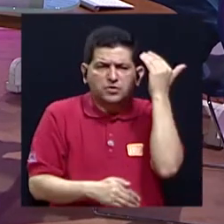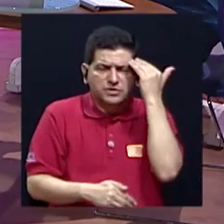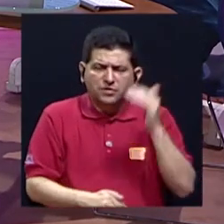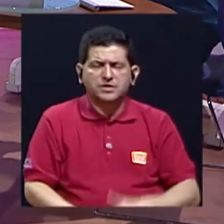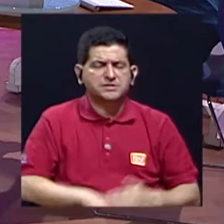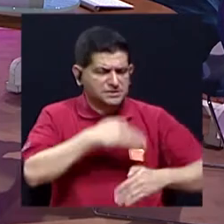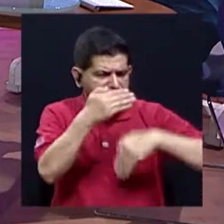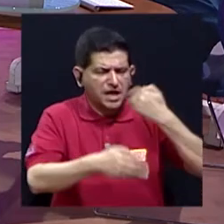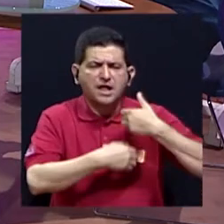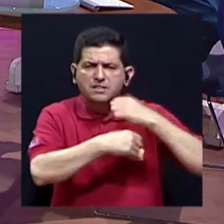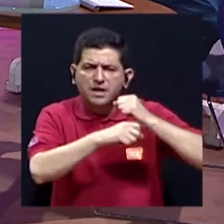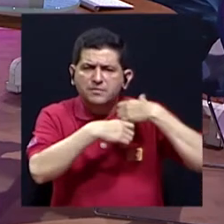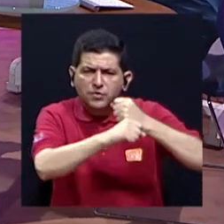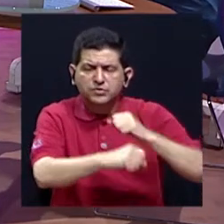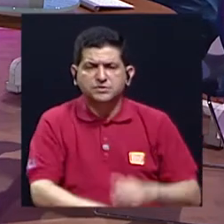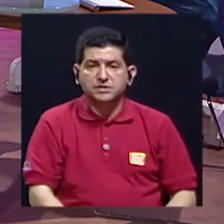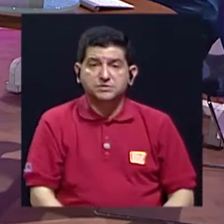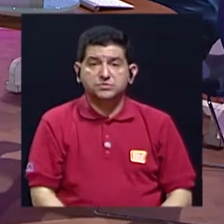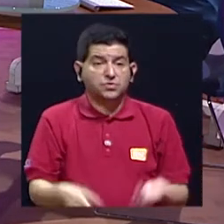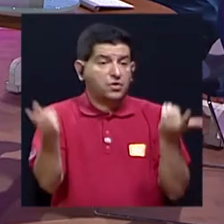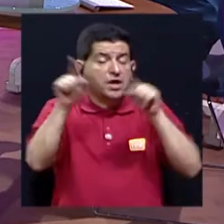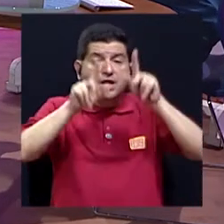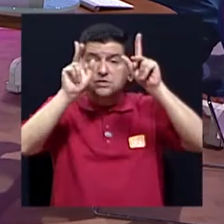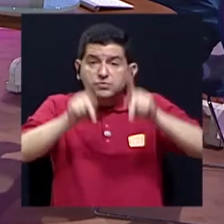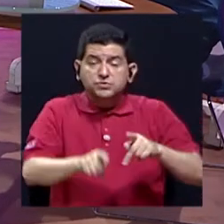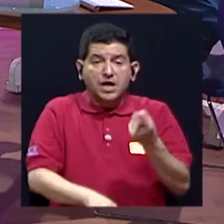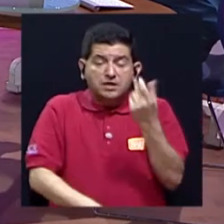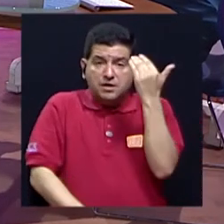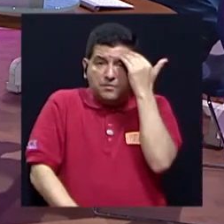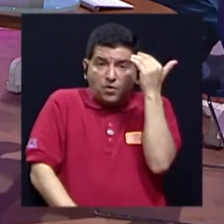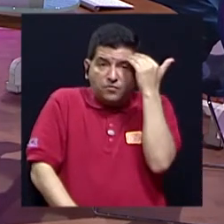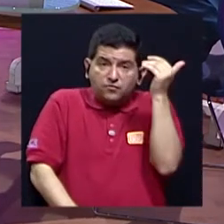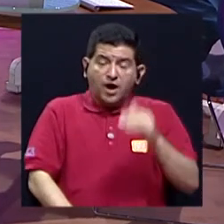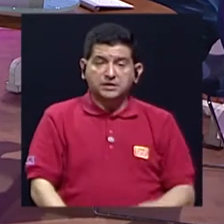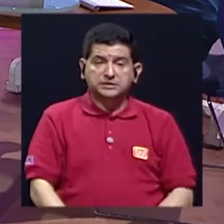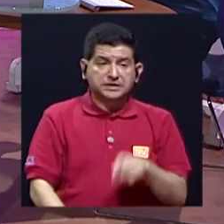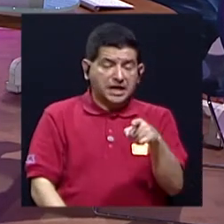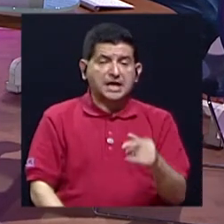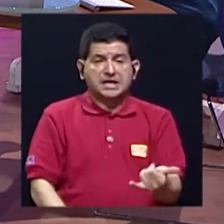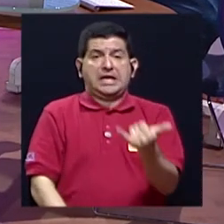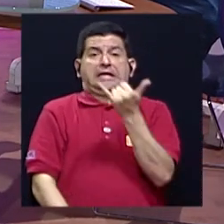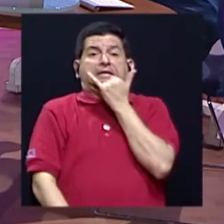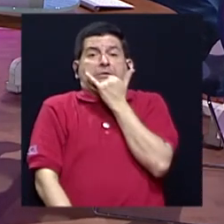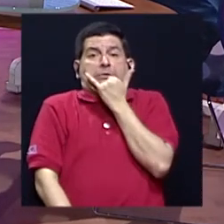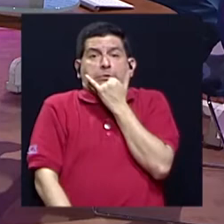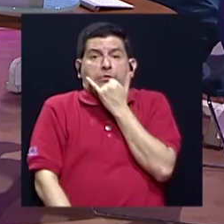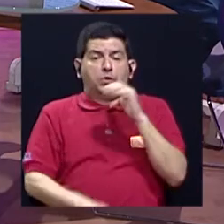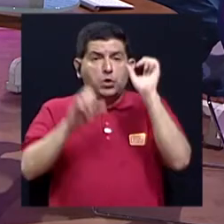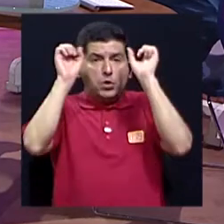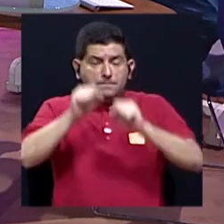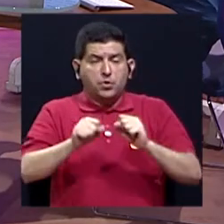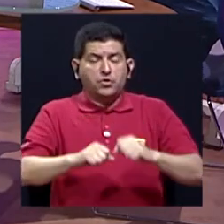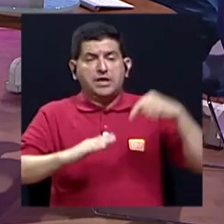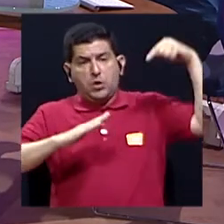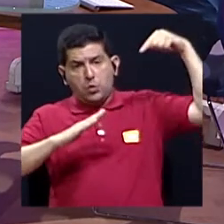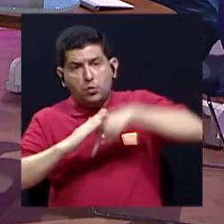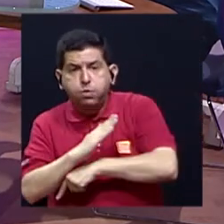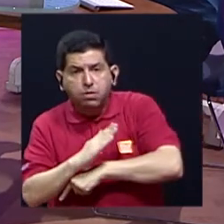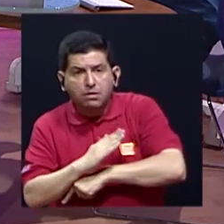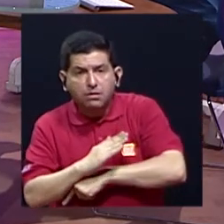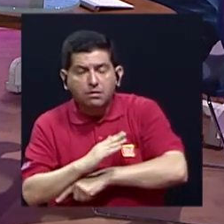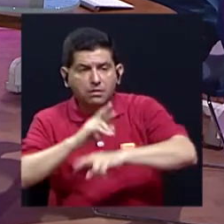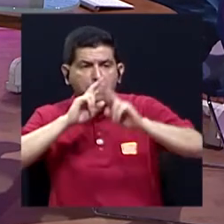del teje y maneje municipal. ¿Qué pasa si esa persona, por falta de conocimiento, incurre en una falta que hasta podría ser grave? ¿Cómo